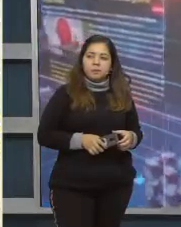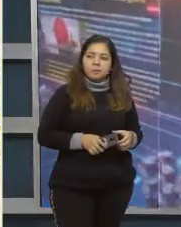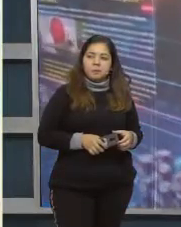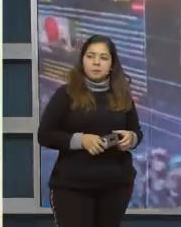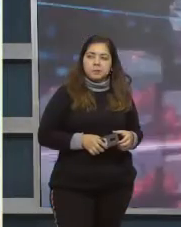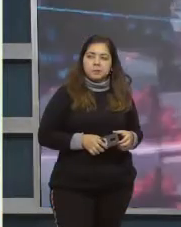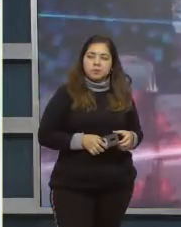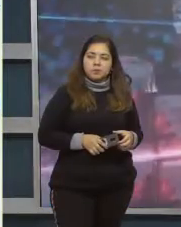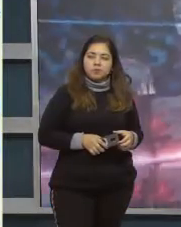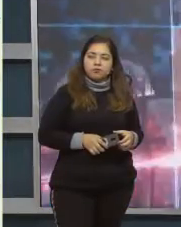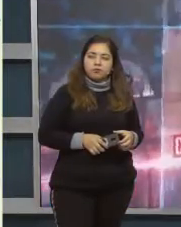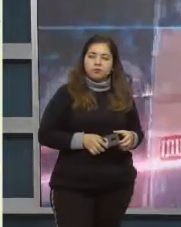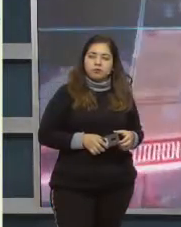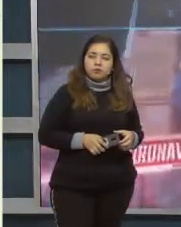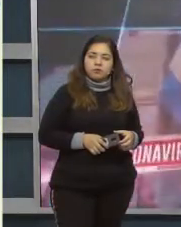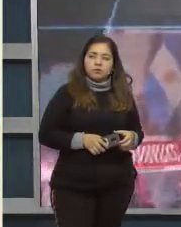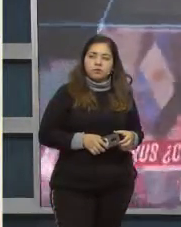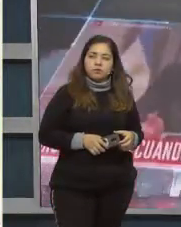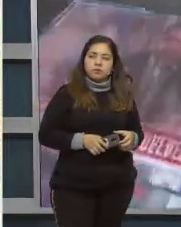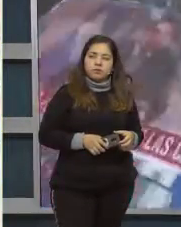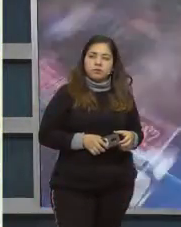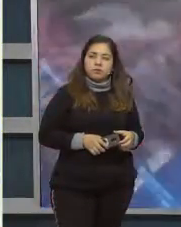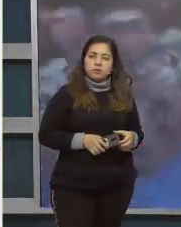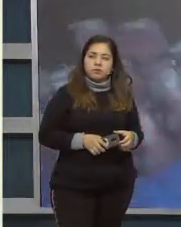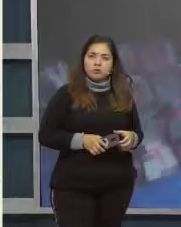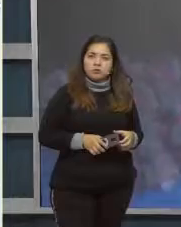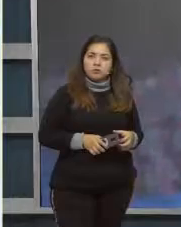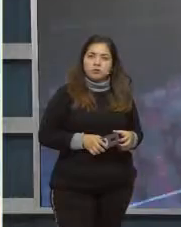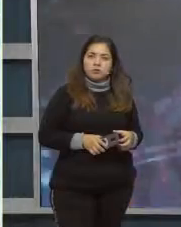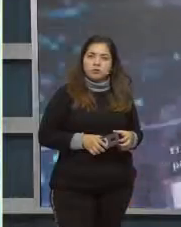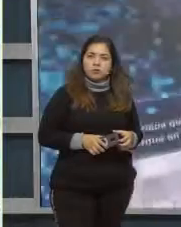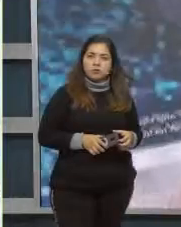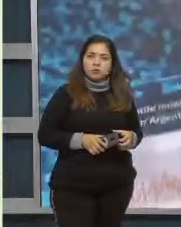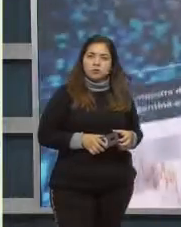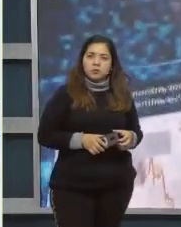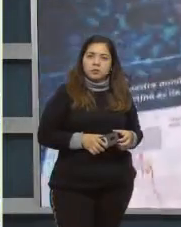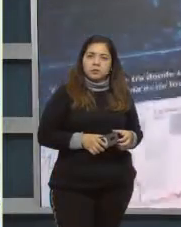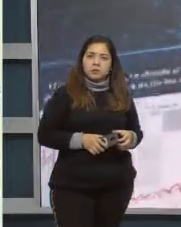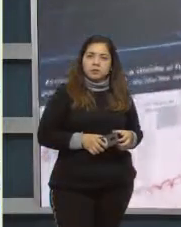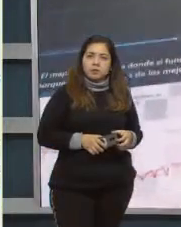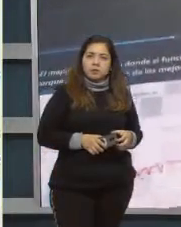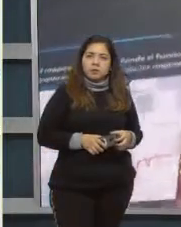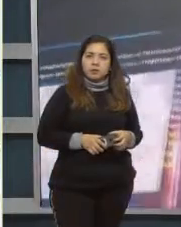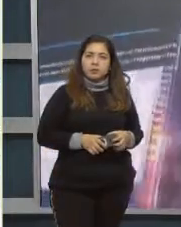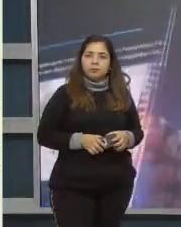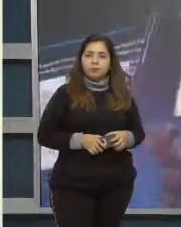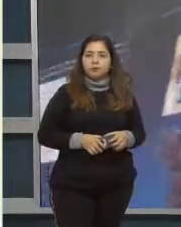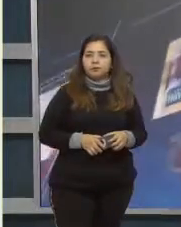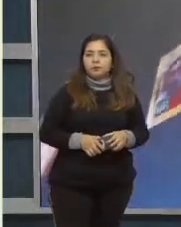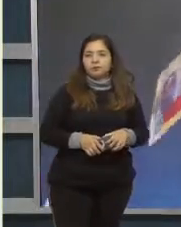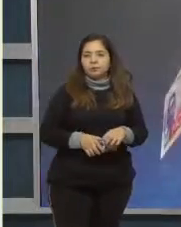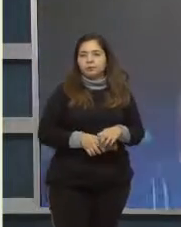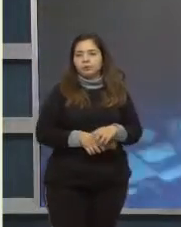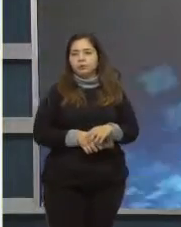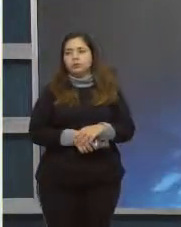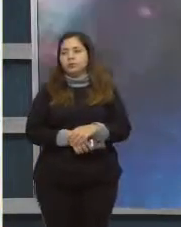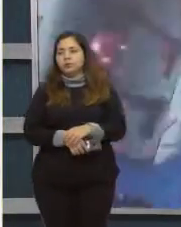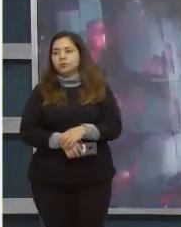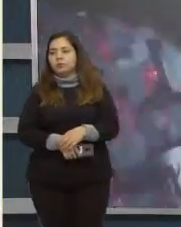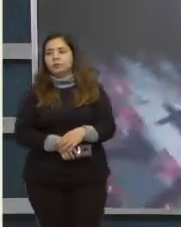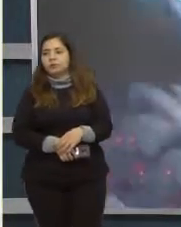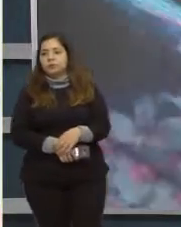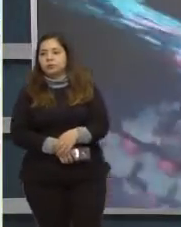los secretarios académicos en este momento, así que tendremos que esperar a ver qué es lo que se decide en base a las